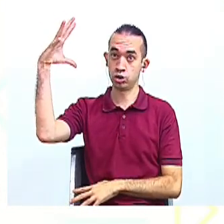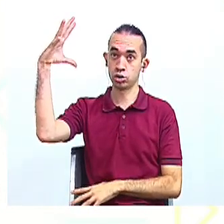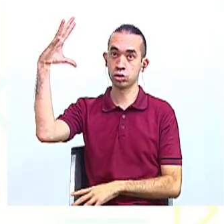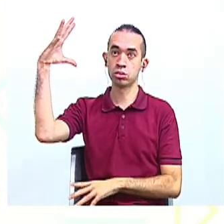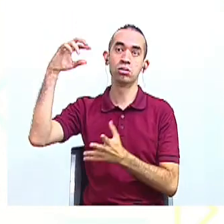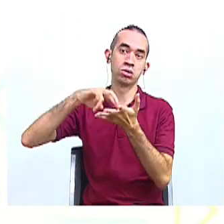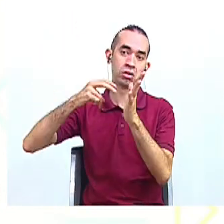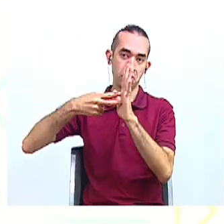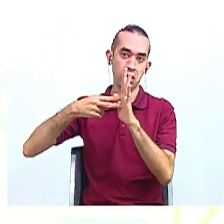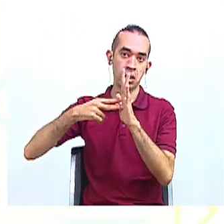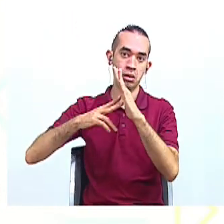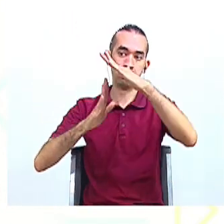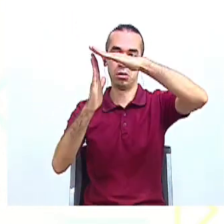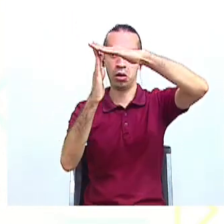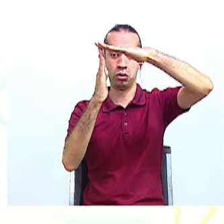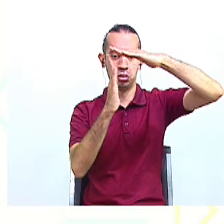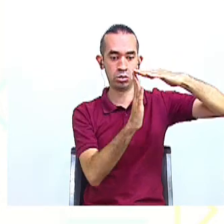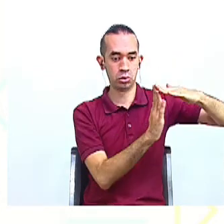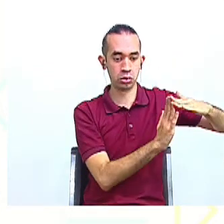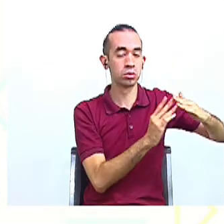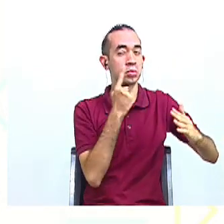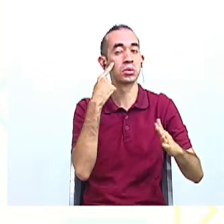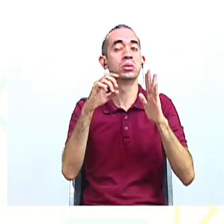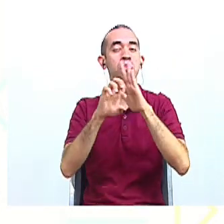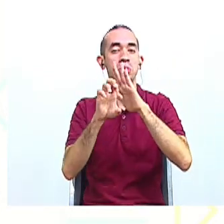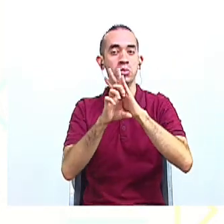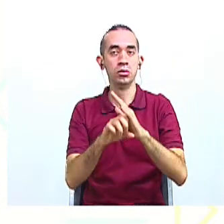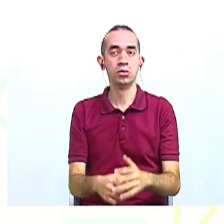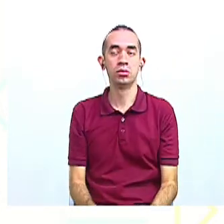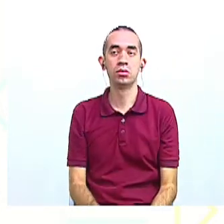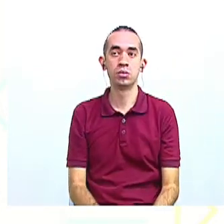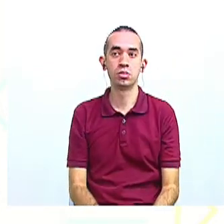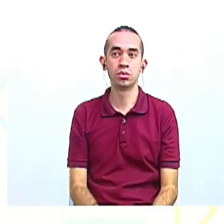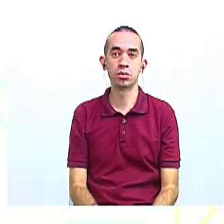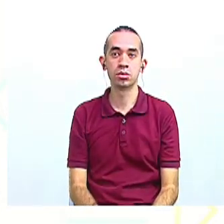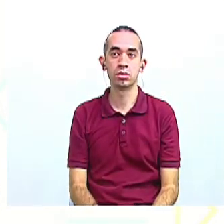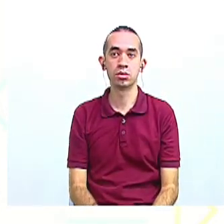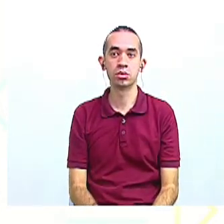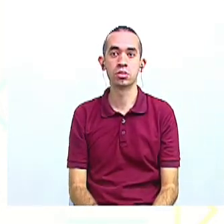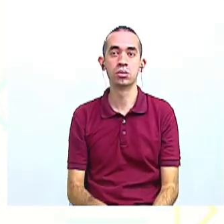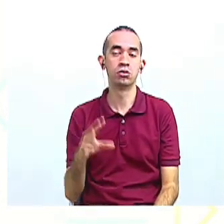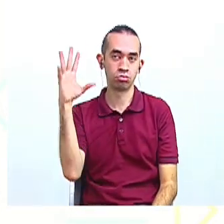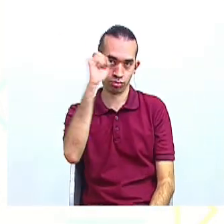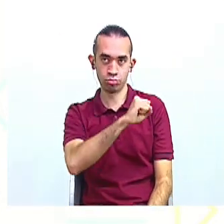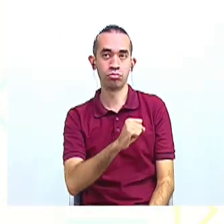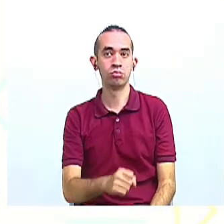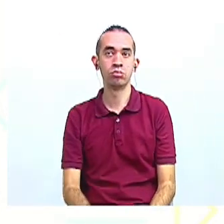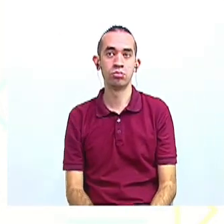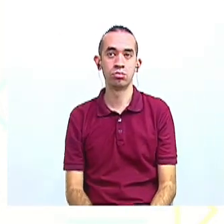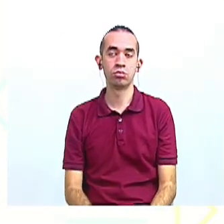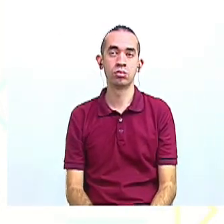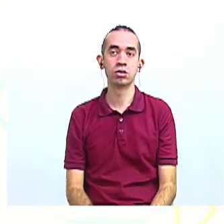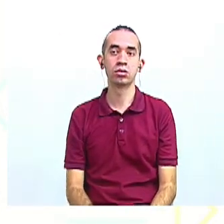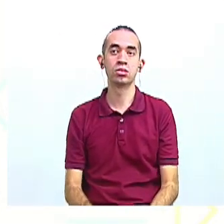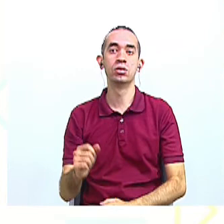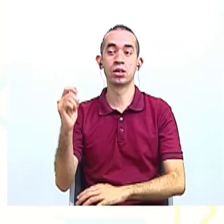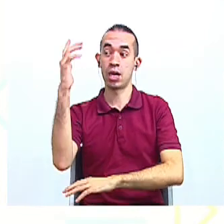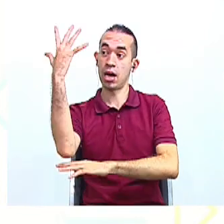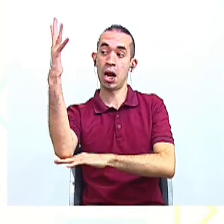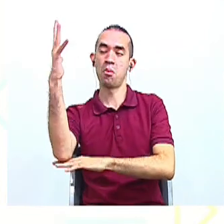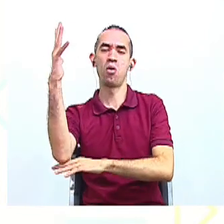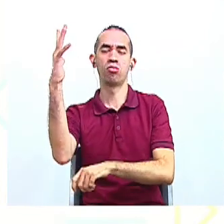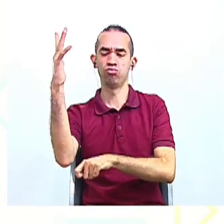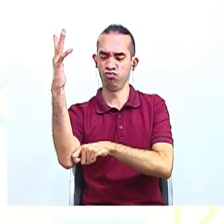de elevación. Observemos el siguiente ejemplo. Entonces, podemos calcular la altura del